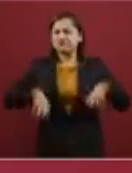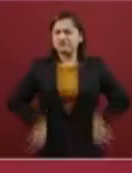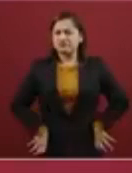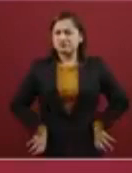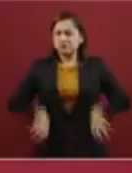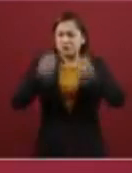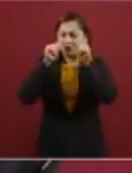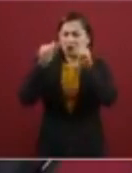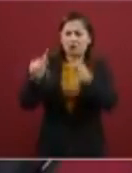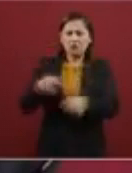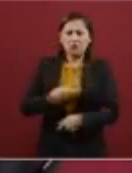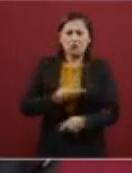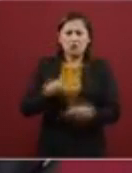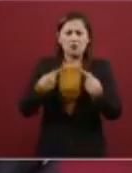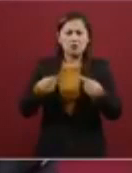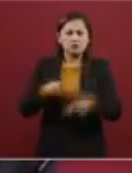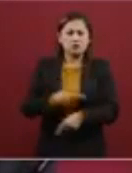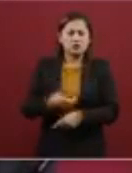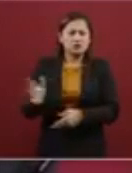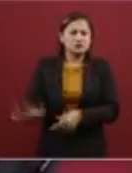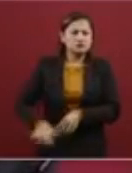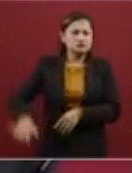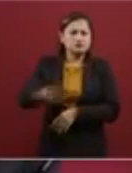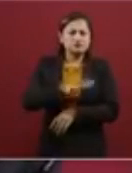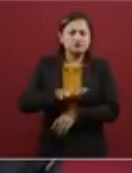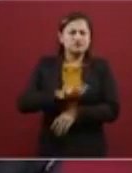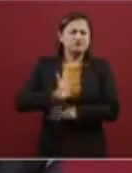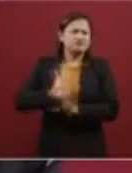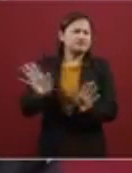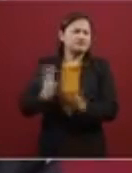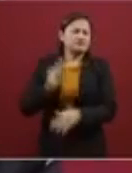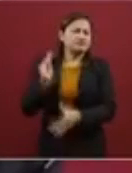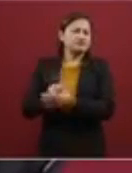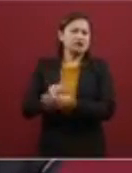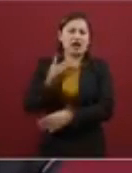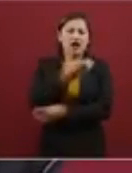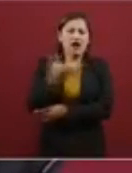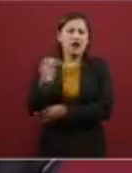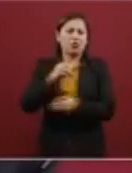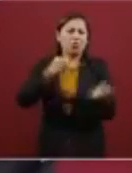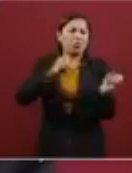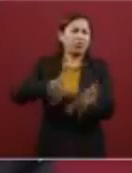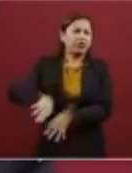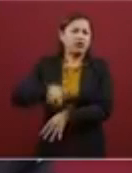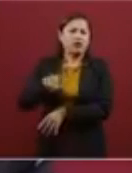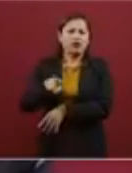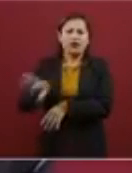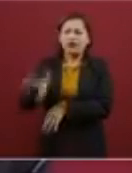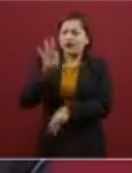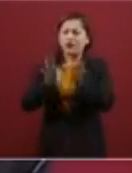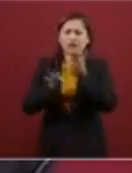al pueblo. Se abandonó el campo, no se crearon empleos, se alentó